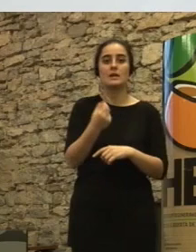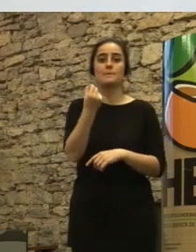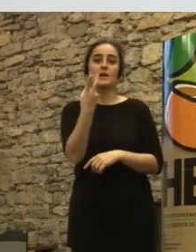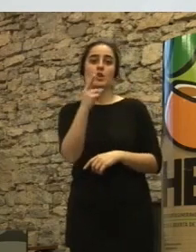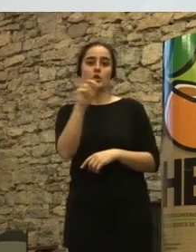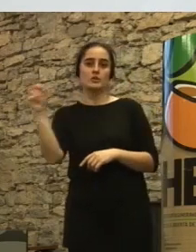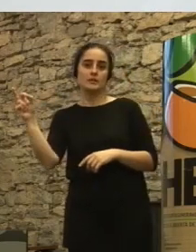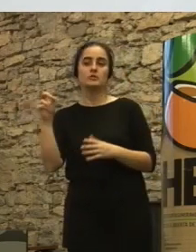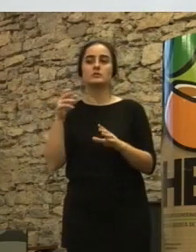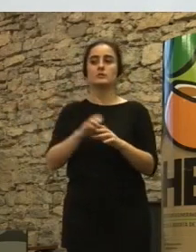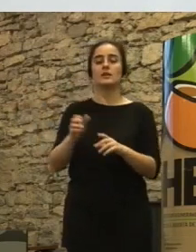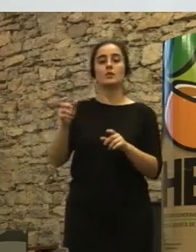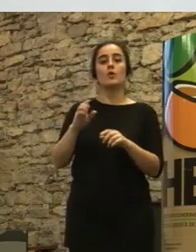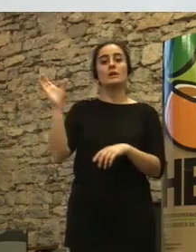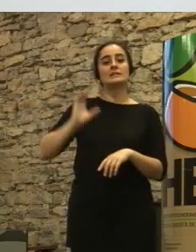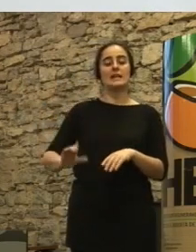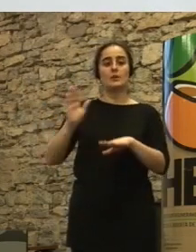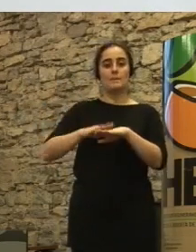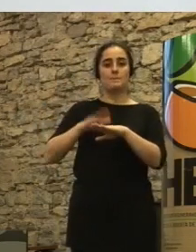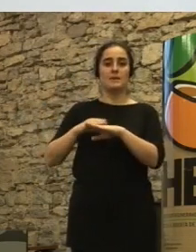que es un salario mínimo interprofesional de